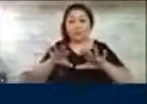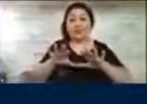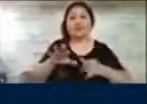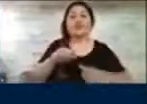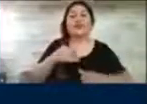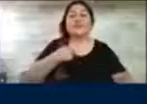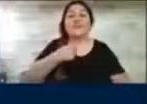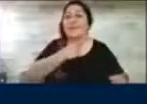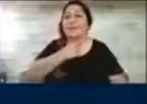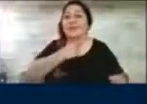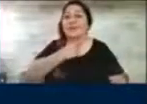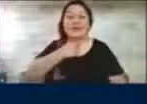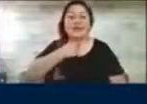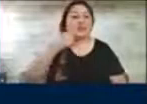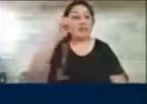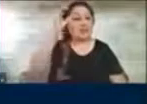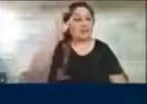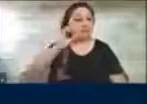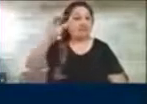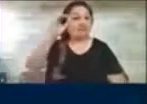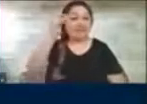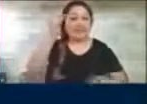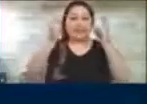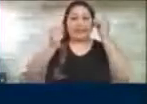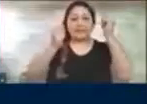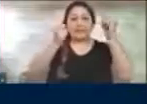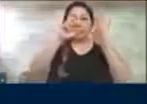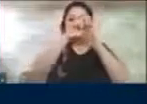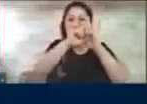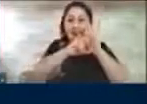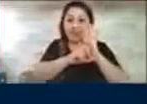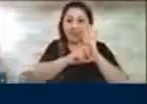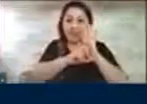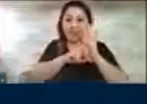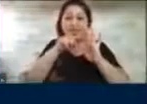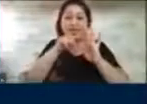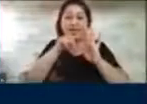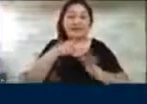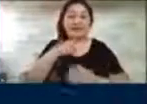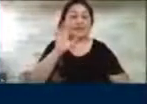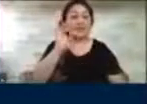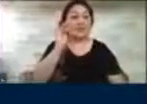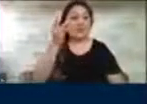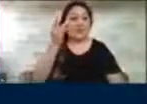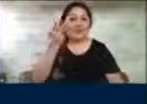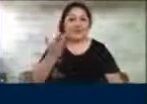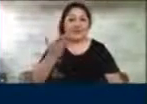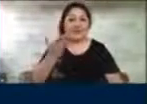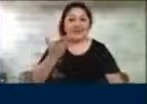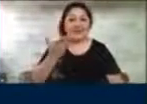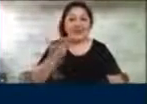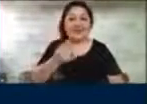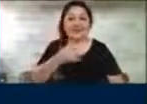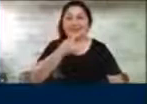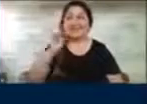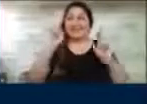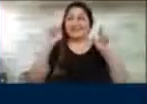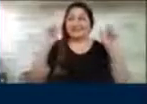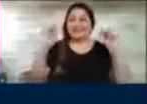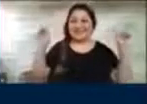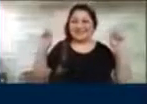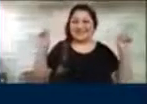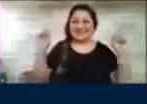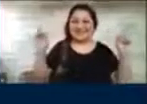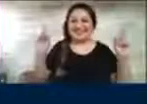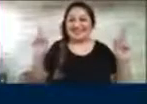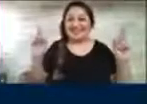en la creación de proyectos y por eso me di cuenta que a partir de esto nos escuchamos muy afuera pero existen cortando el